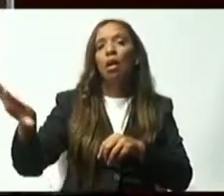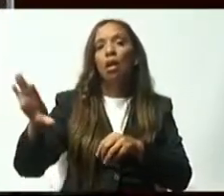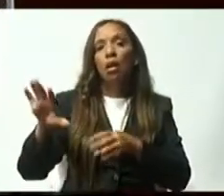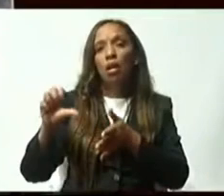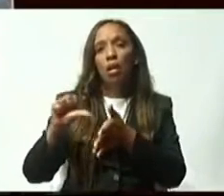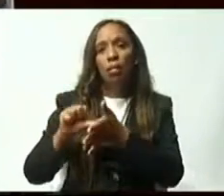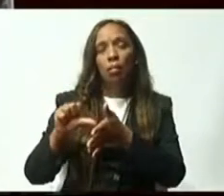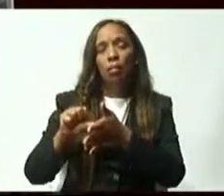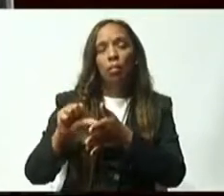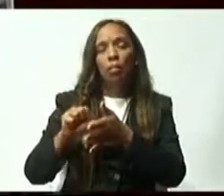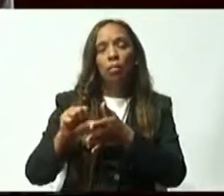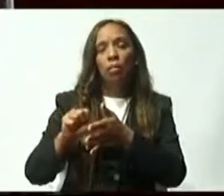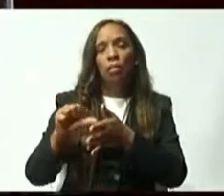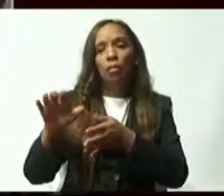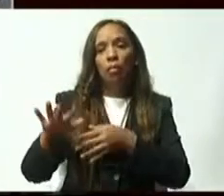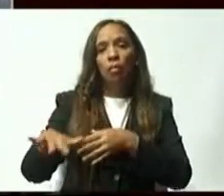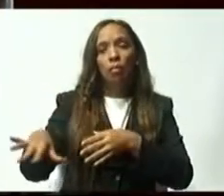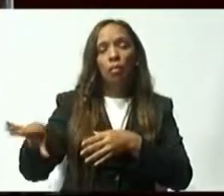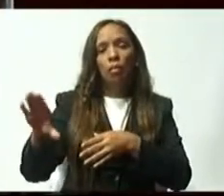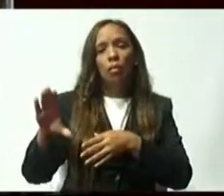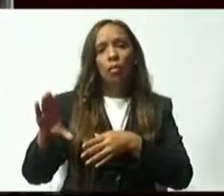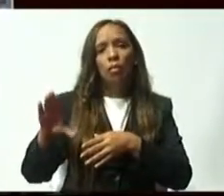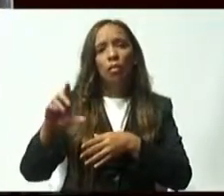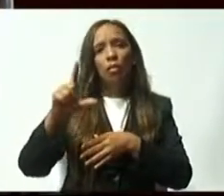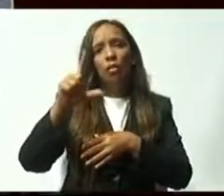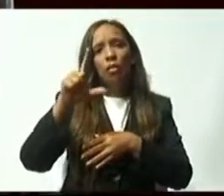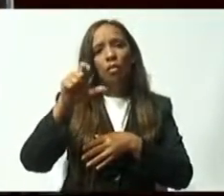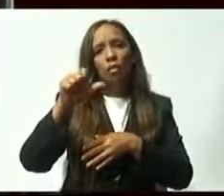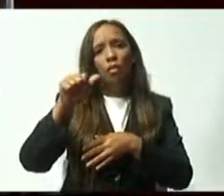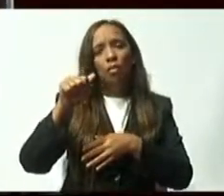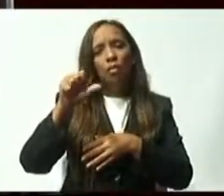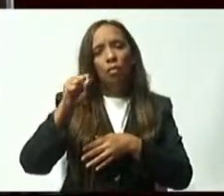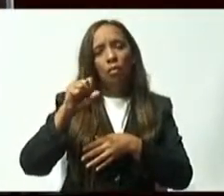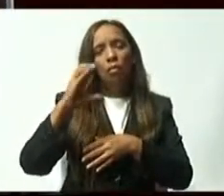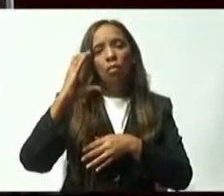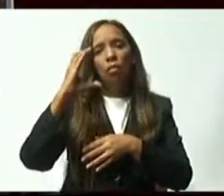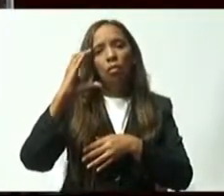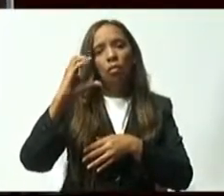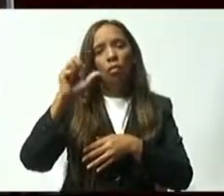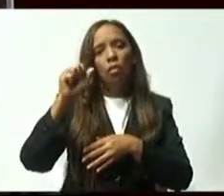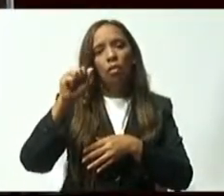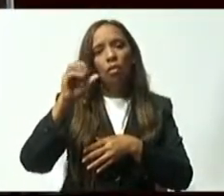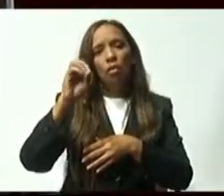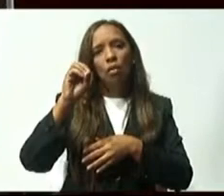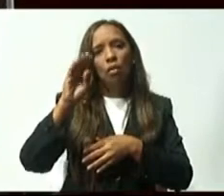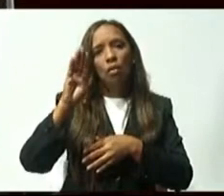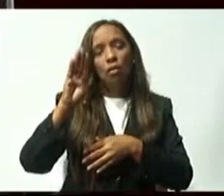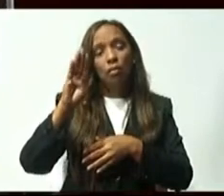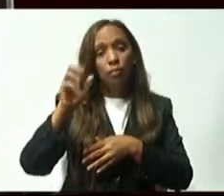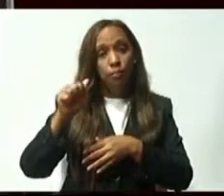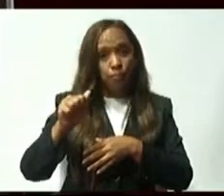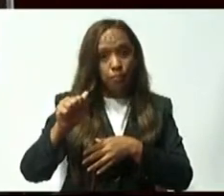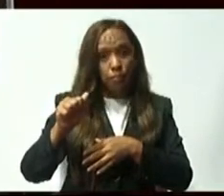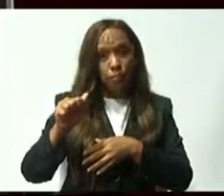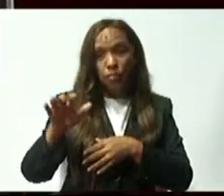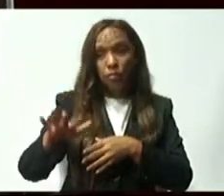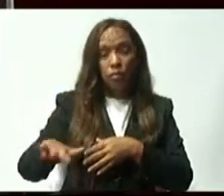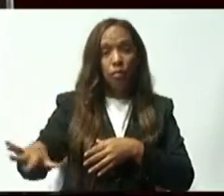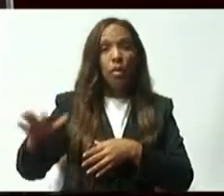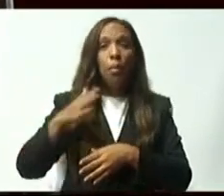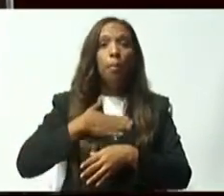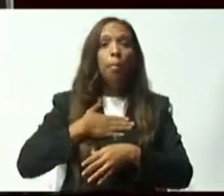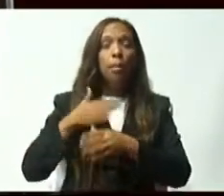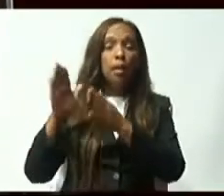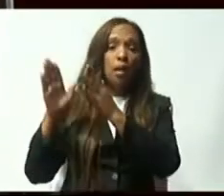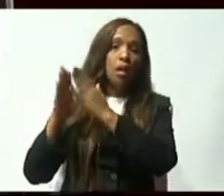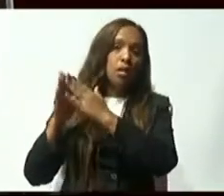por más de 20 años, 21 años exactamente, estoy viviendo en ese mismo lugar, en el barrio